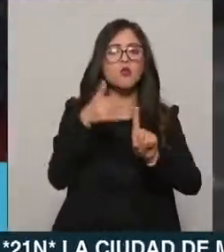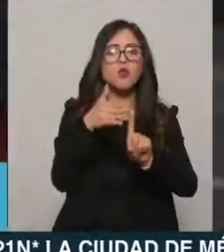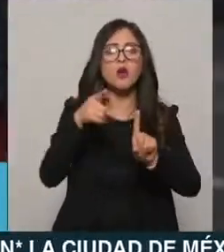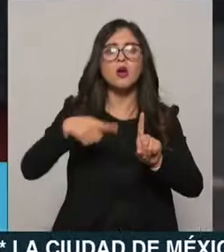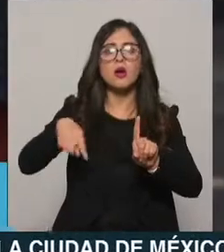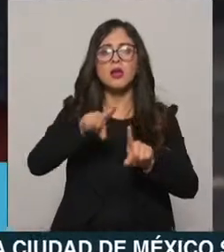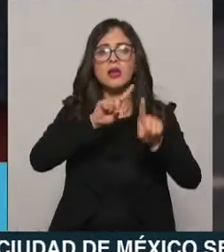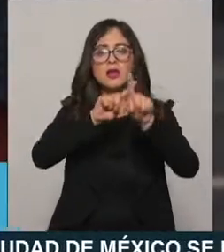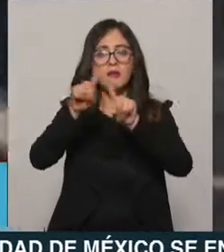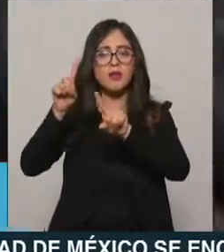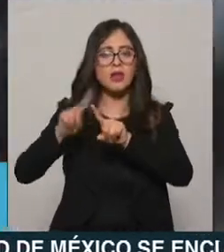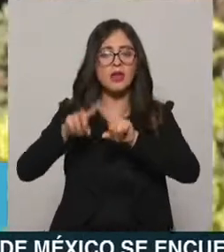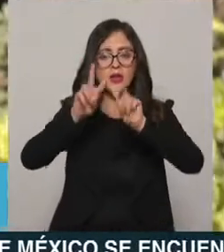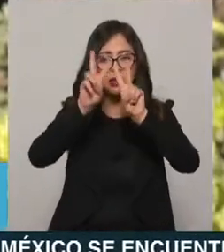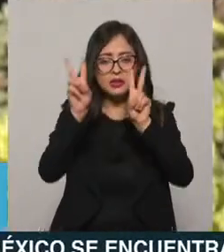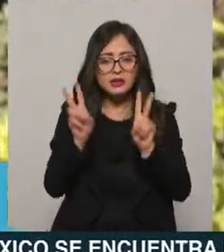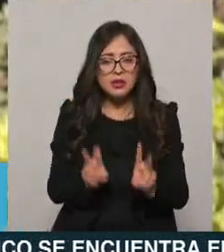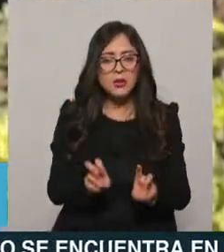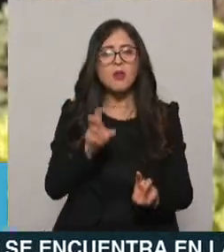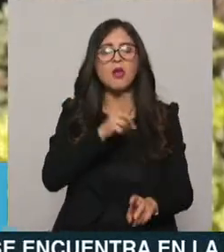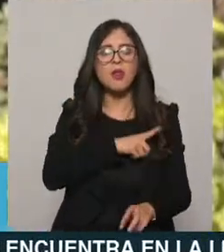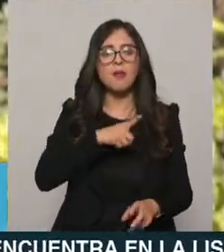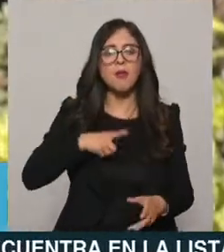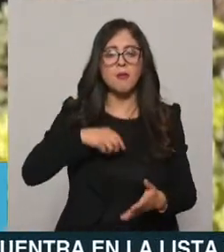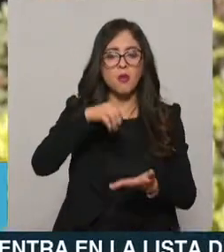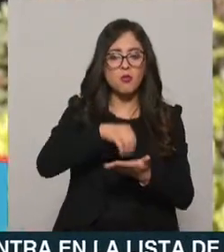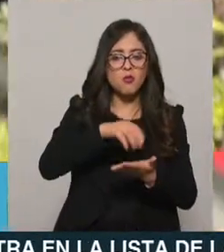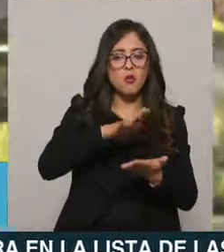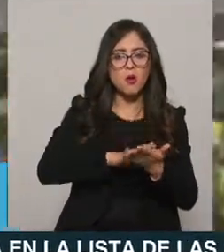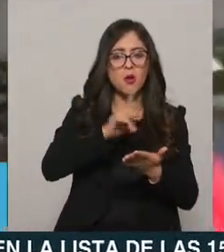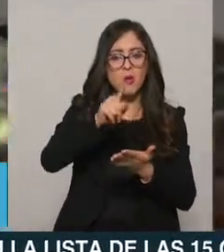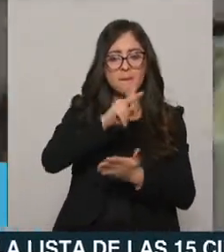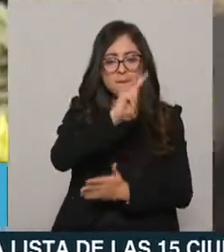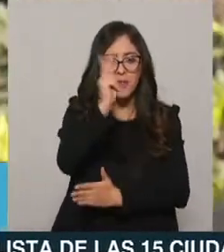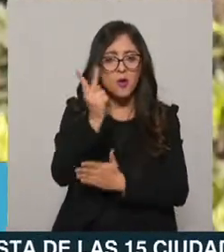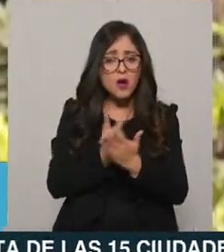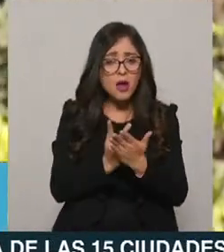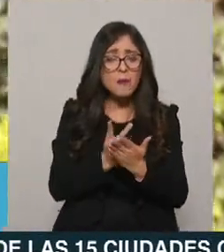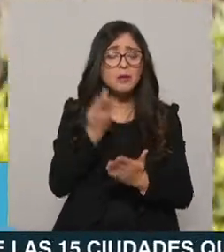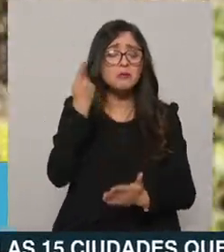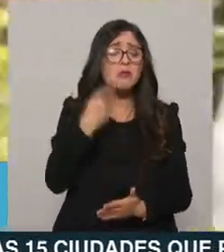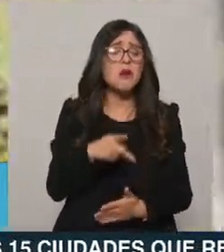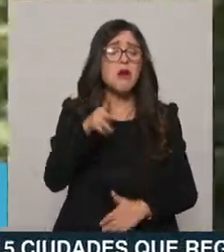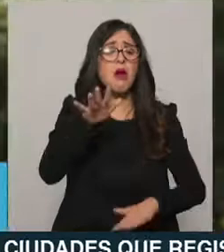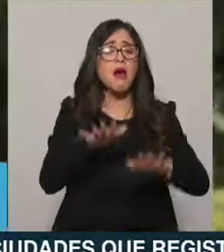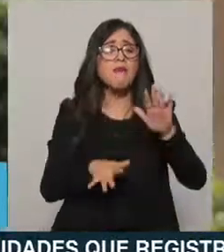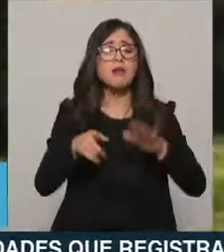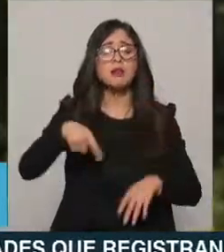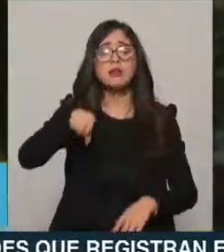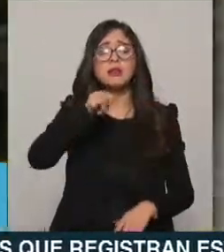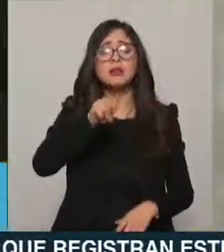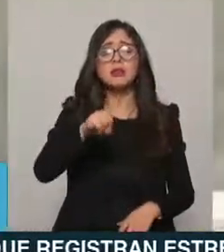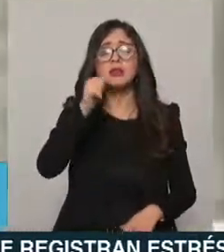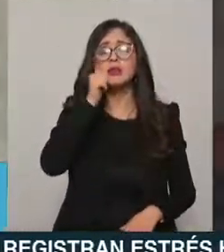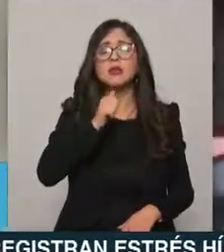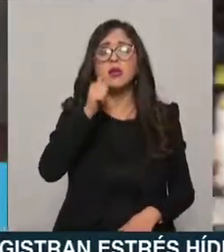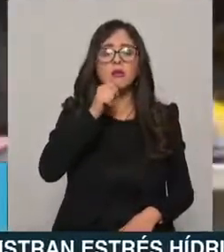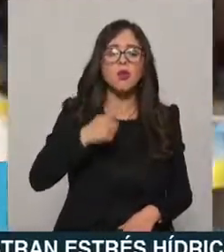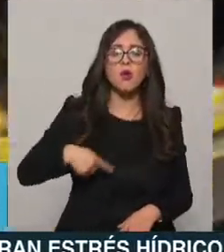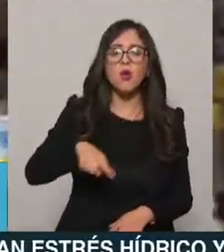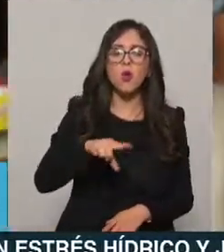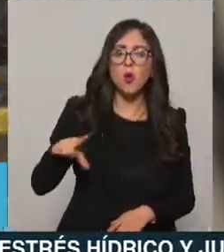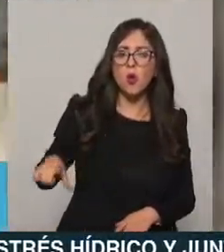estos temas y hay que establecer programas especiales. Y sin embargo, casi todo el mundo, o casi todos los